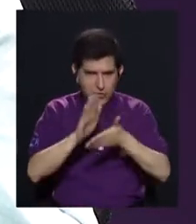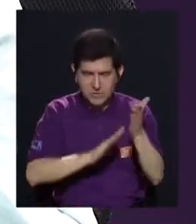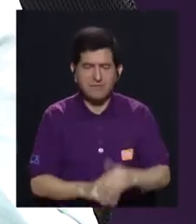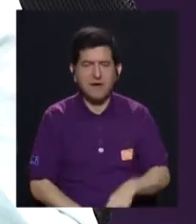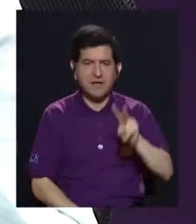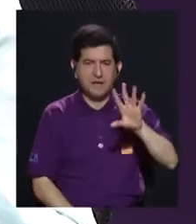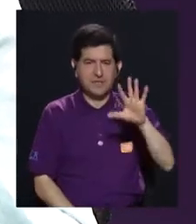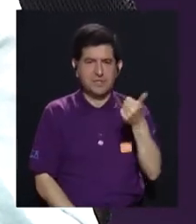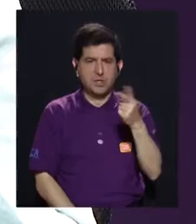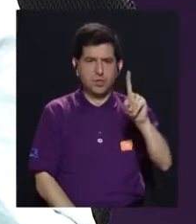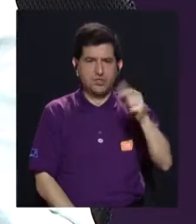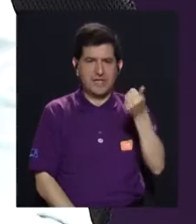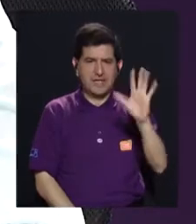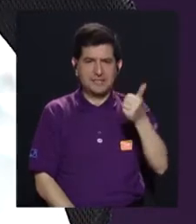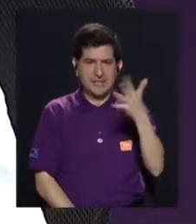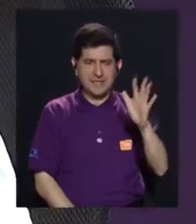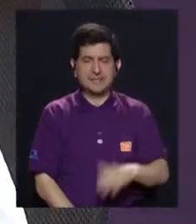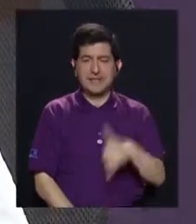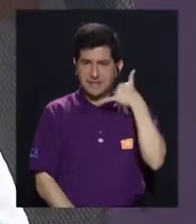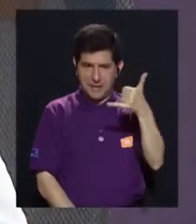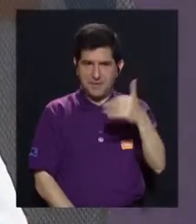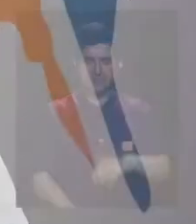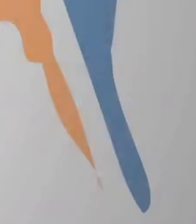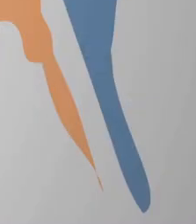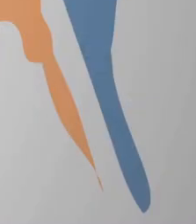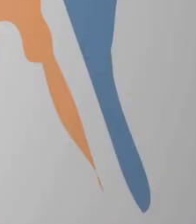25 11 15 15 llámenos